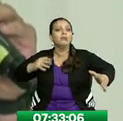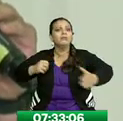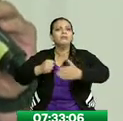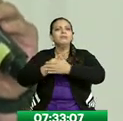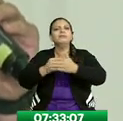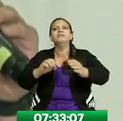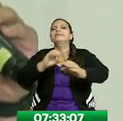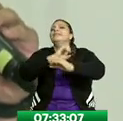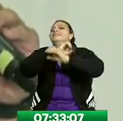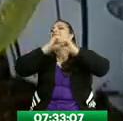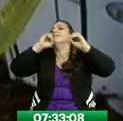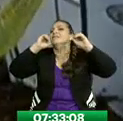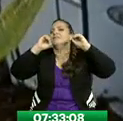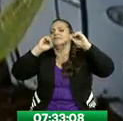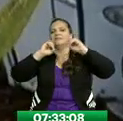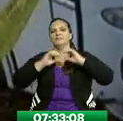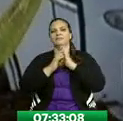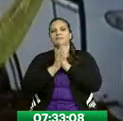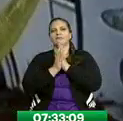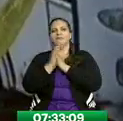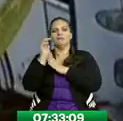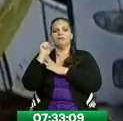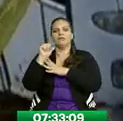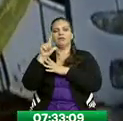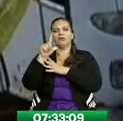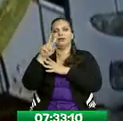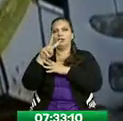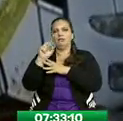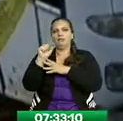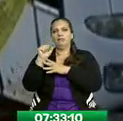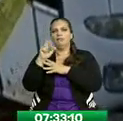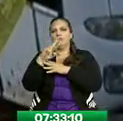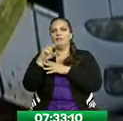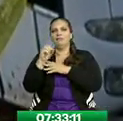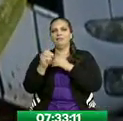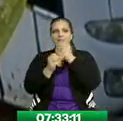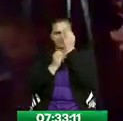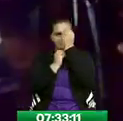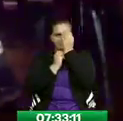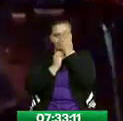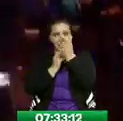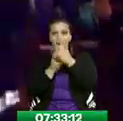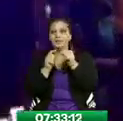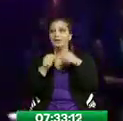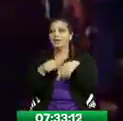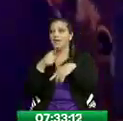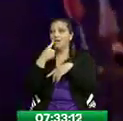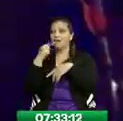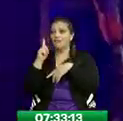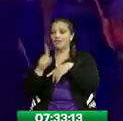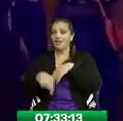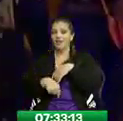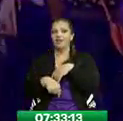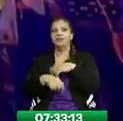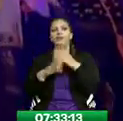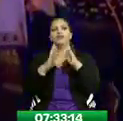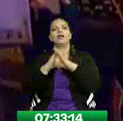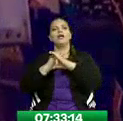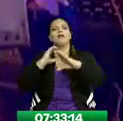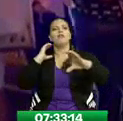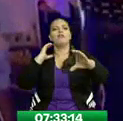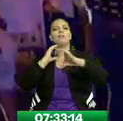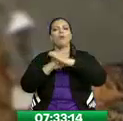por accidentes. Álvaro Guzmán se refirió únicamente al transporte público, que las cifras de personas fallecidas en